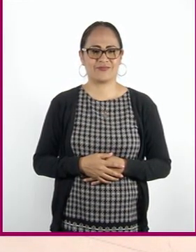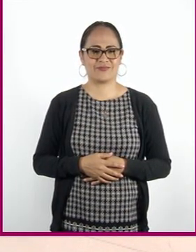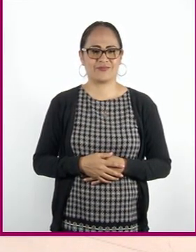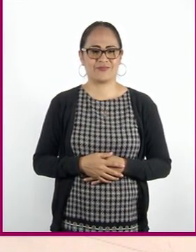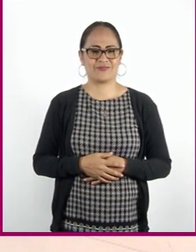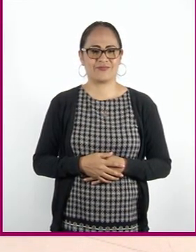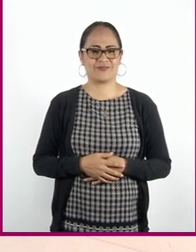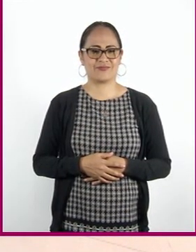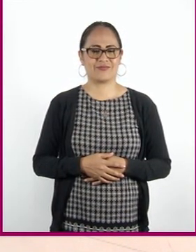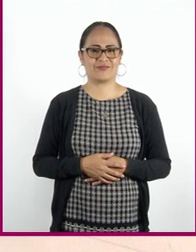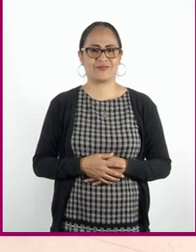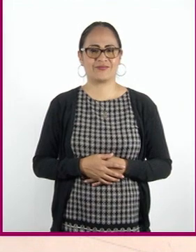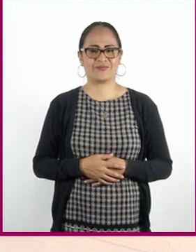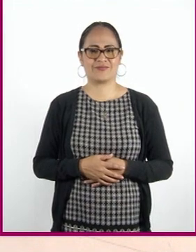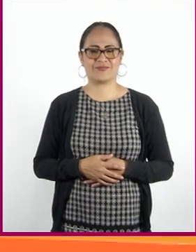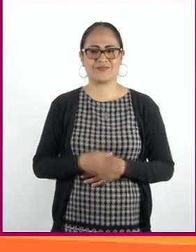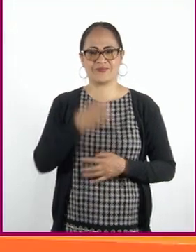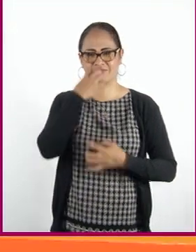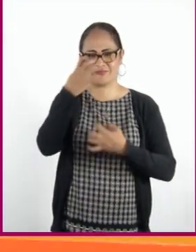¡Aizcaquema!